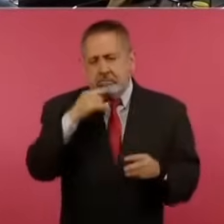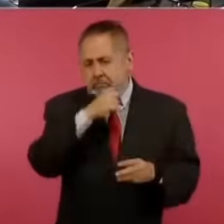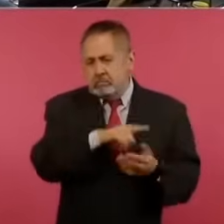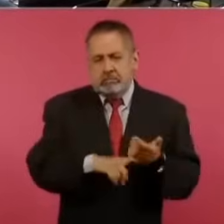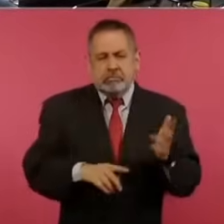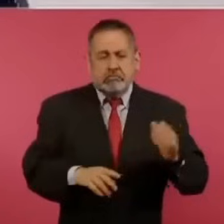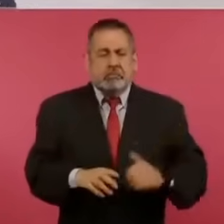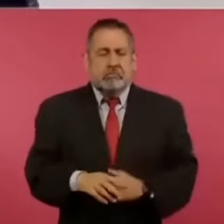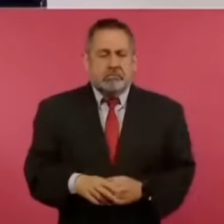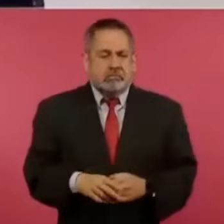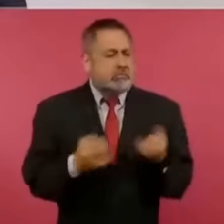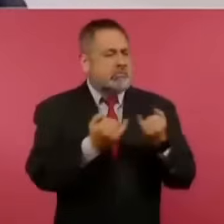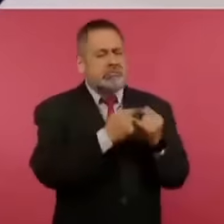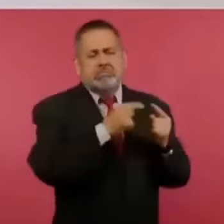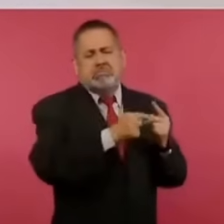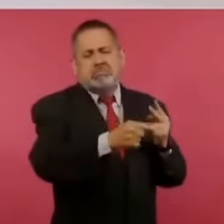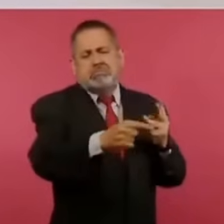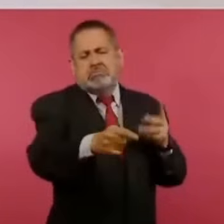Y así con otros